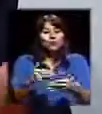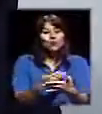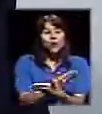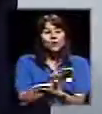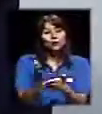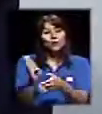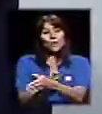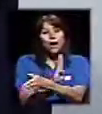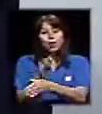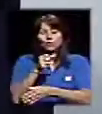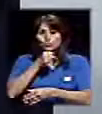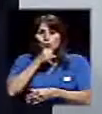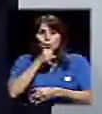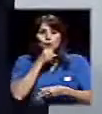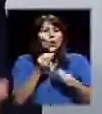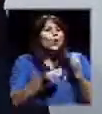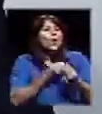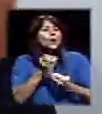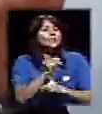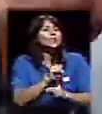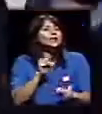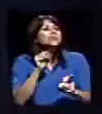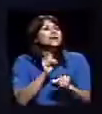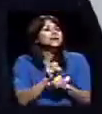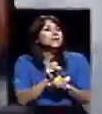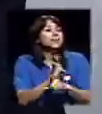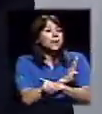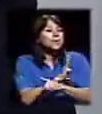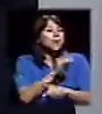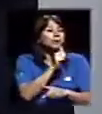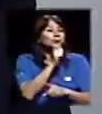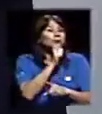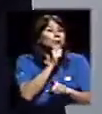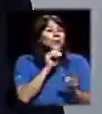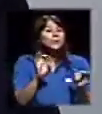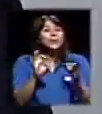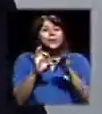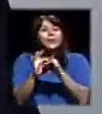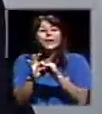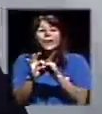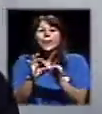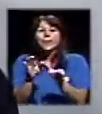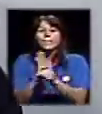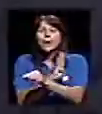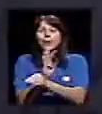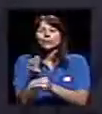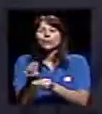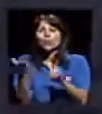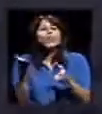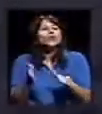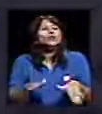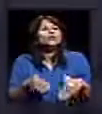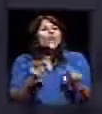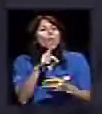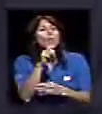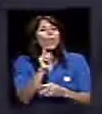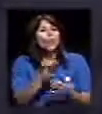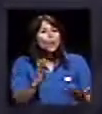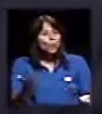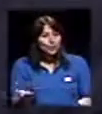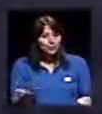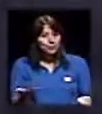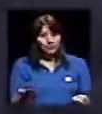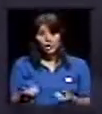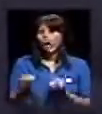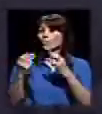sido un poco esa, digamos, la vida al interior del club, sí, comillas? Pues hay gente más capacitada que yo y que tiene